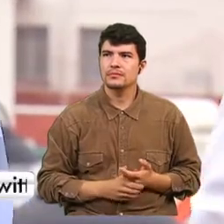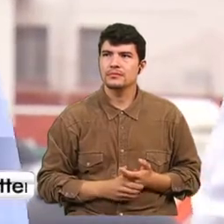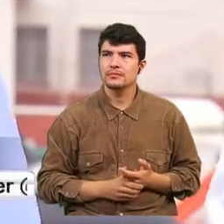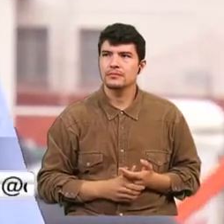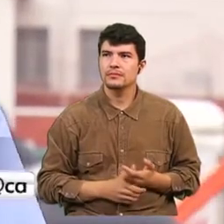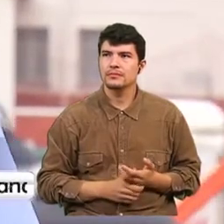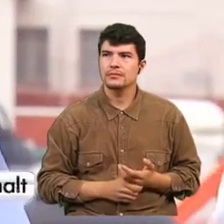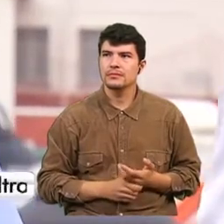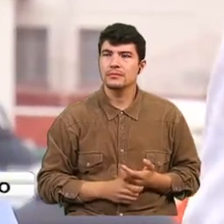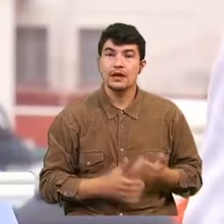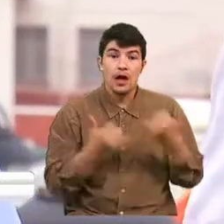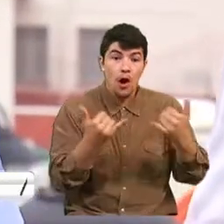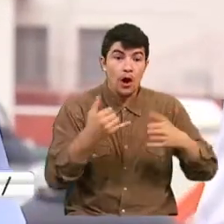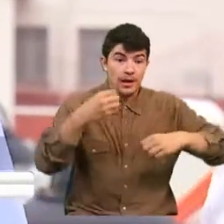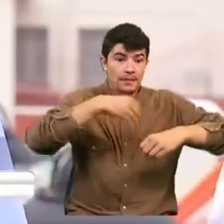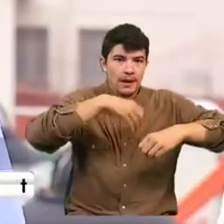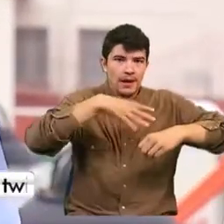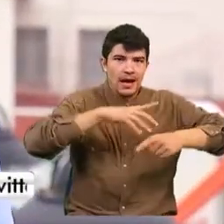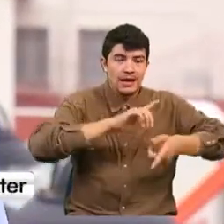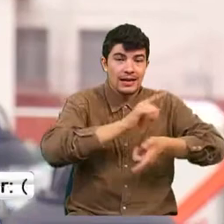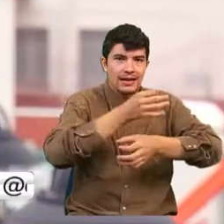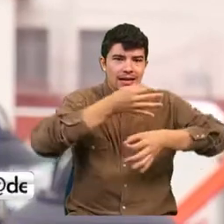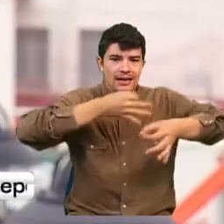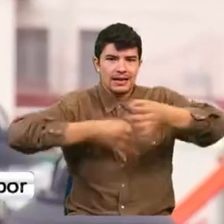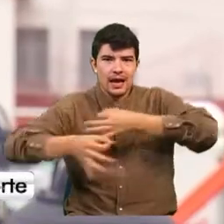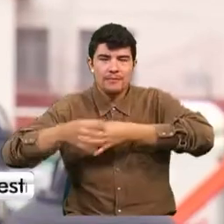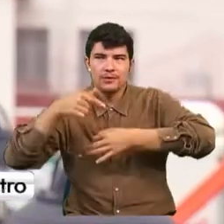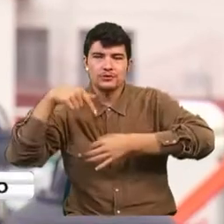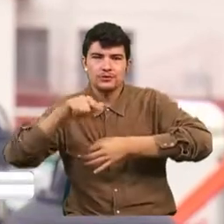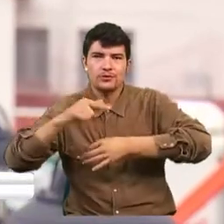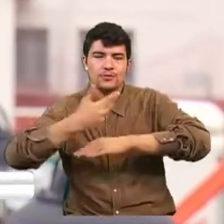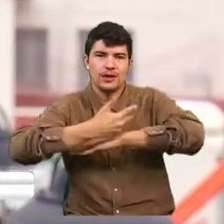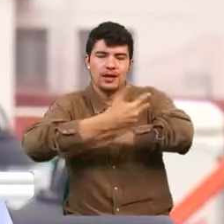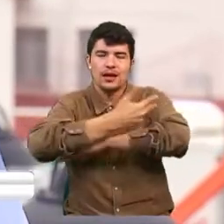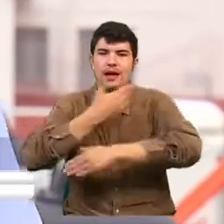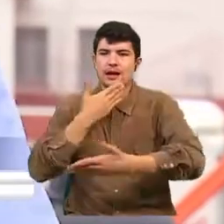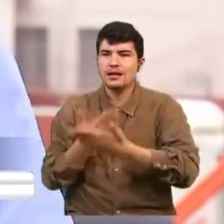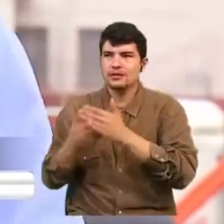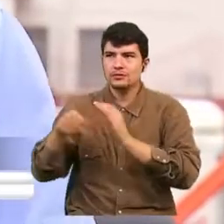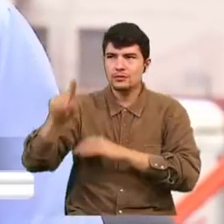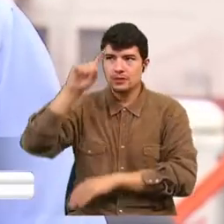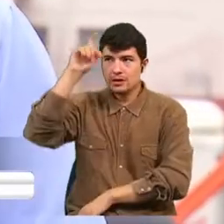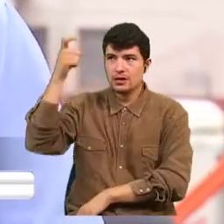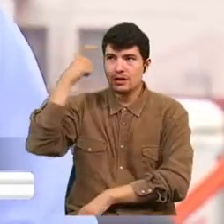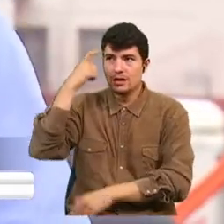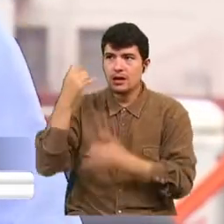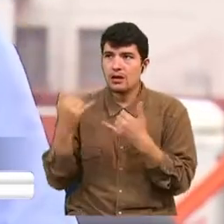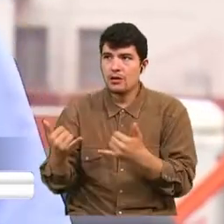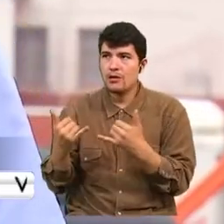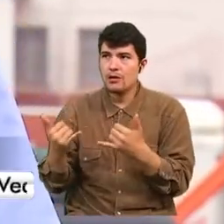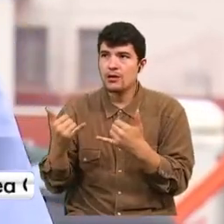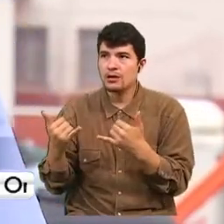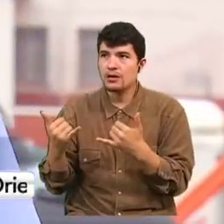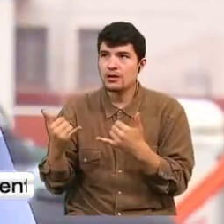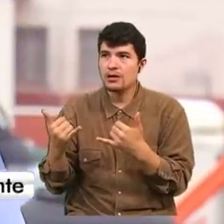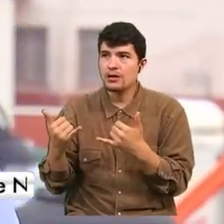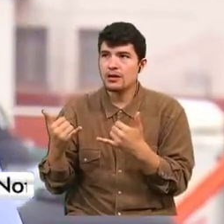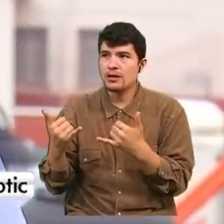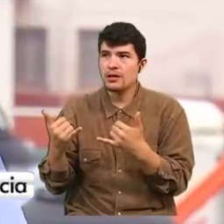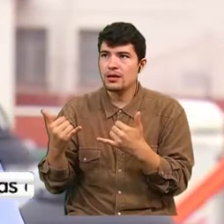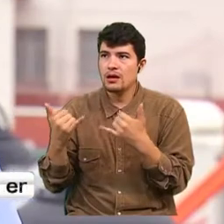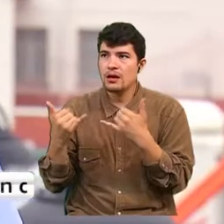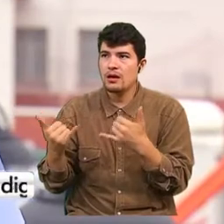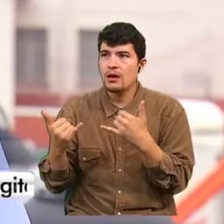municipal. Pero también agradecer al señor gobernador porque hoy manifestó una vez más el